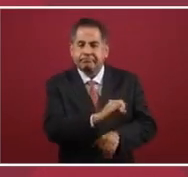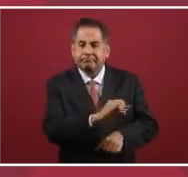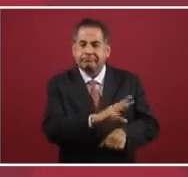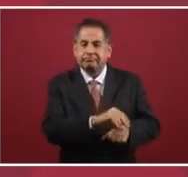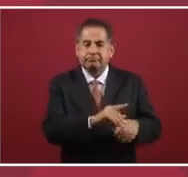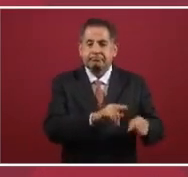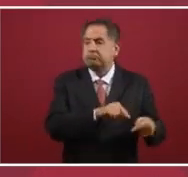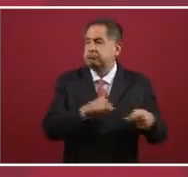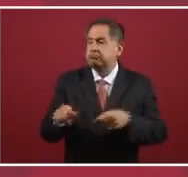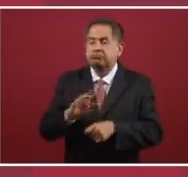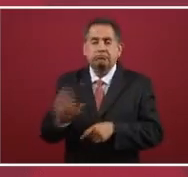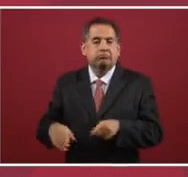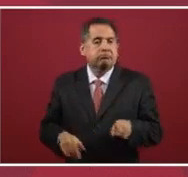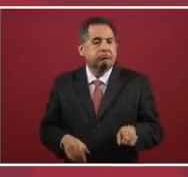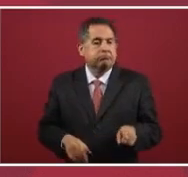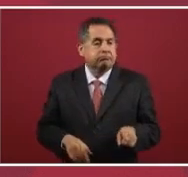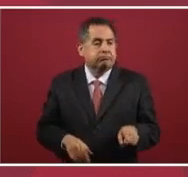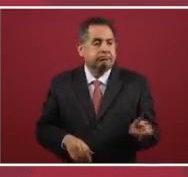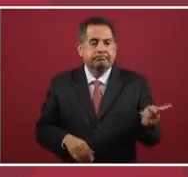Lo